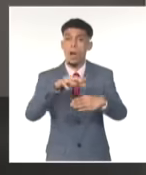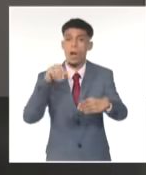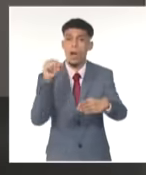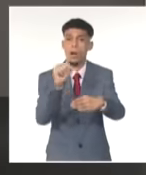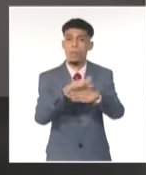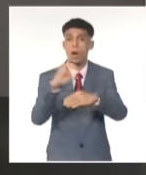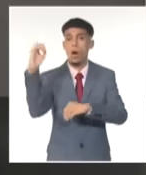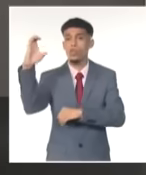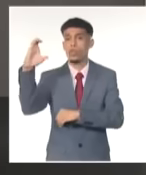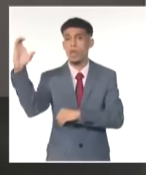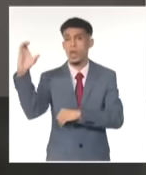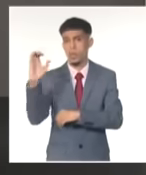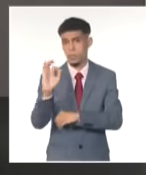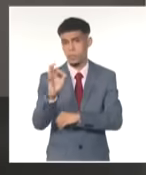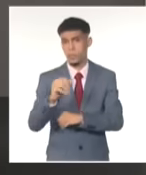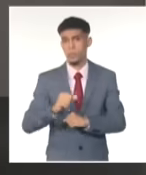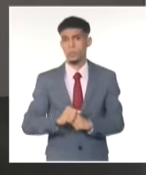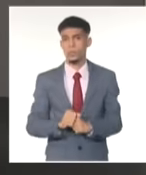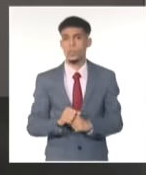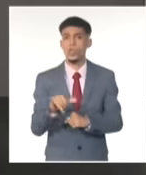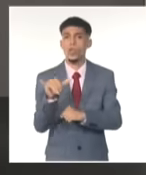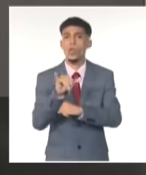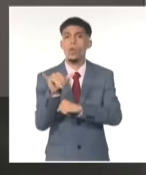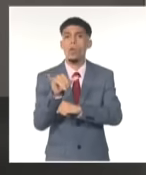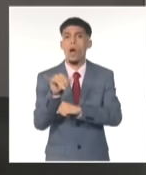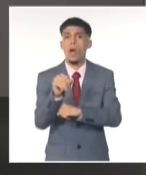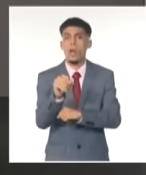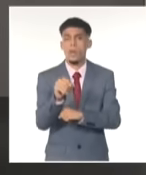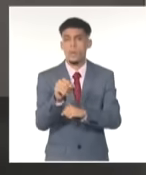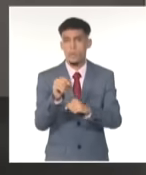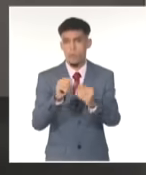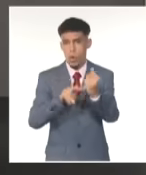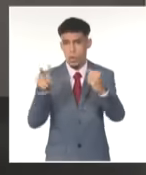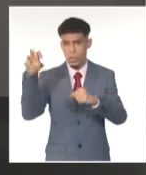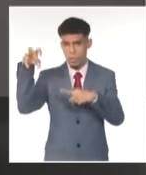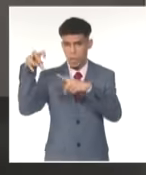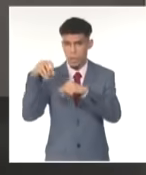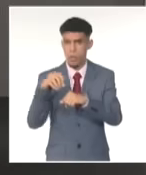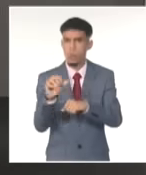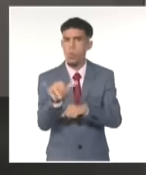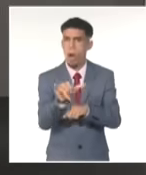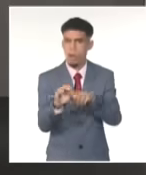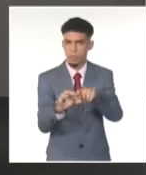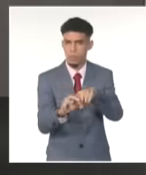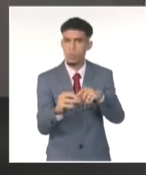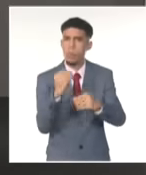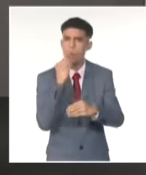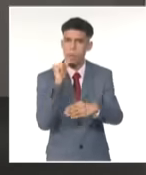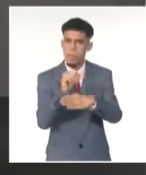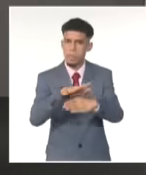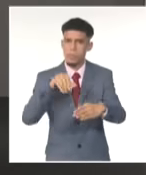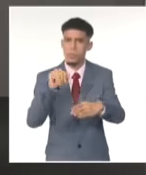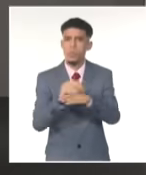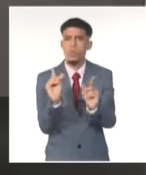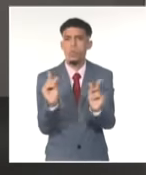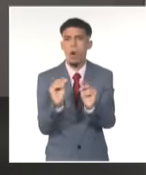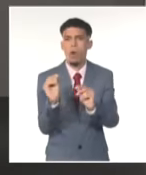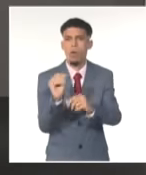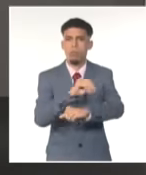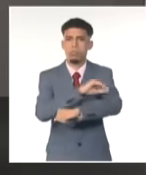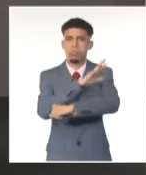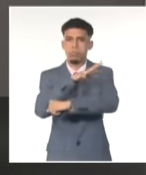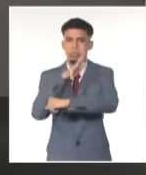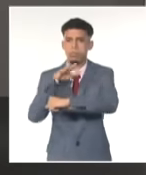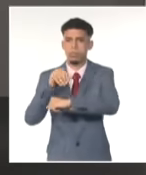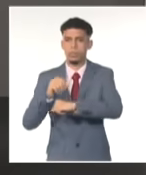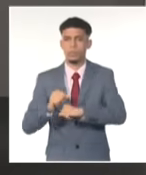occidental, marejadas también en la costa sur de Pinar del Río hasta la Isla de la Juventud, poco oleaje en el resto de la costa sur y oleaje en